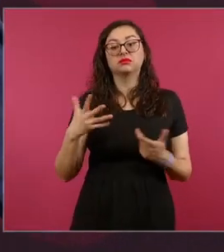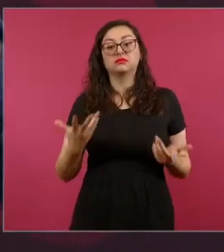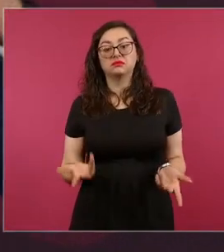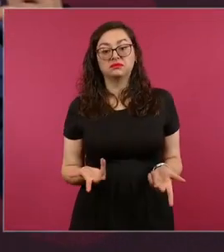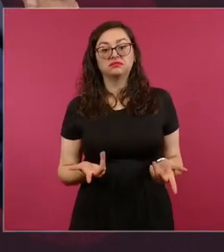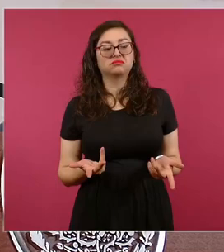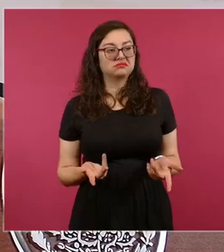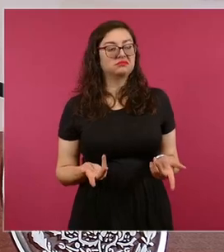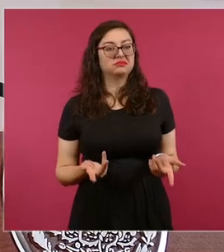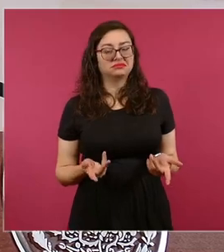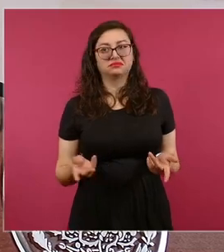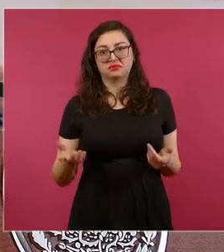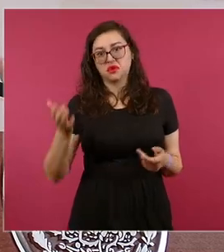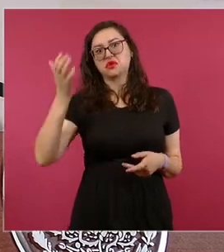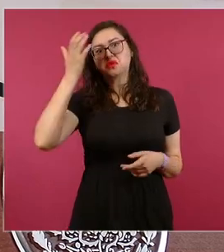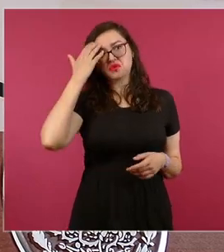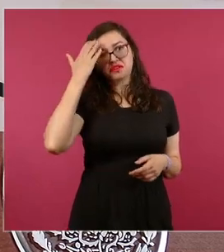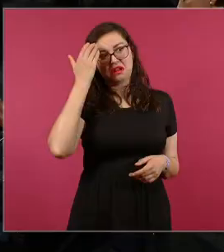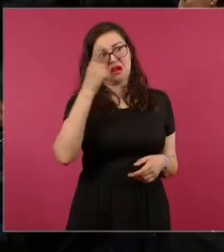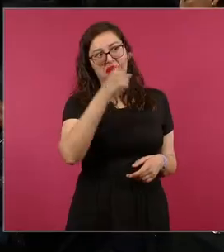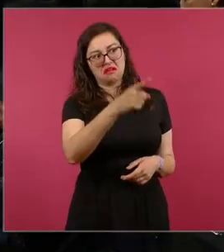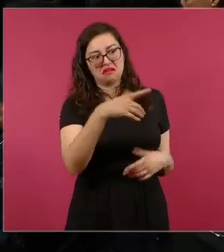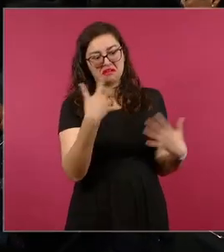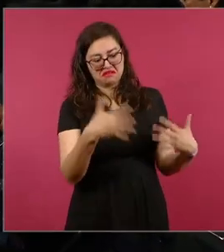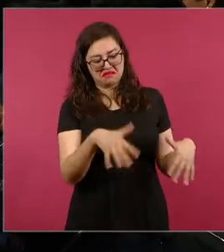hacían fiestas